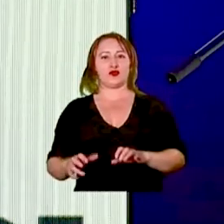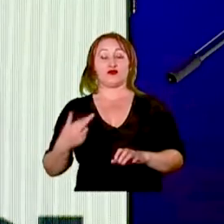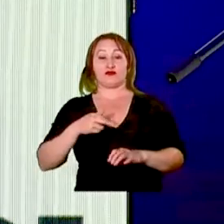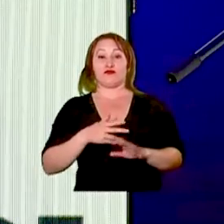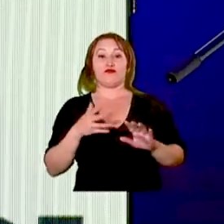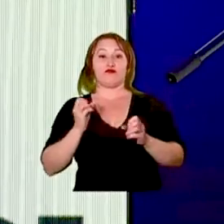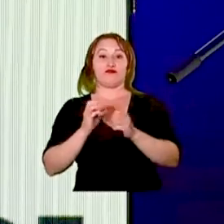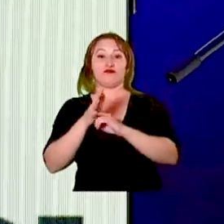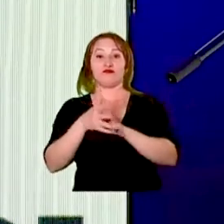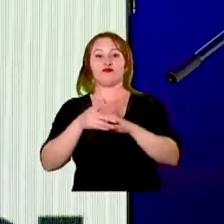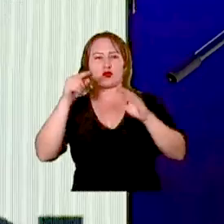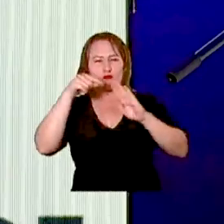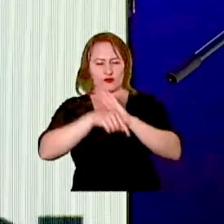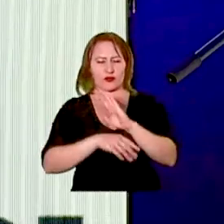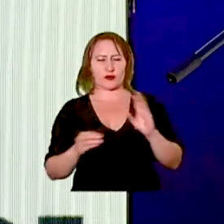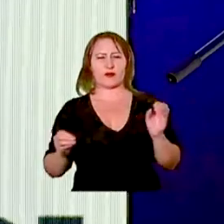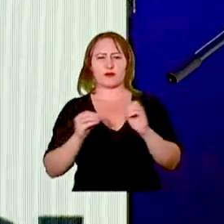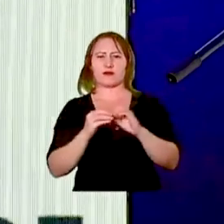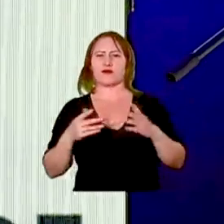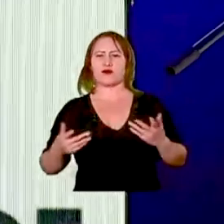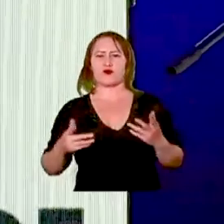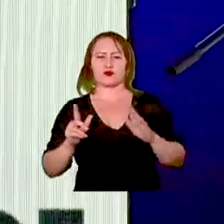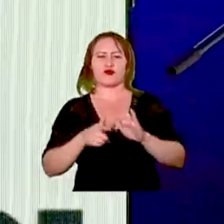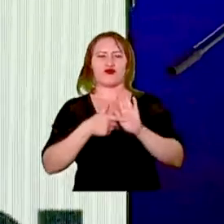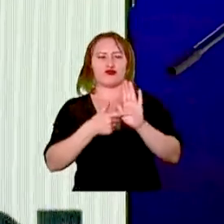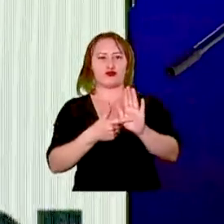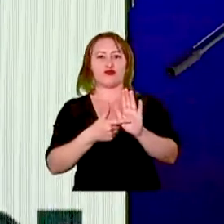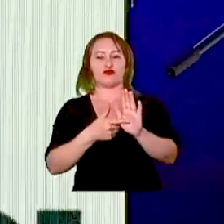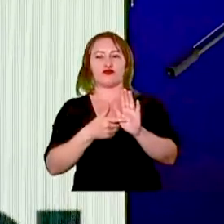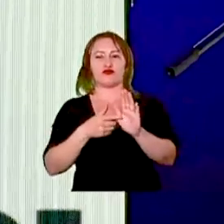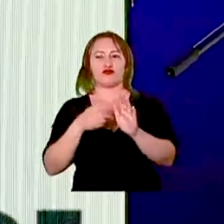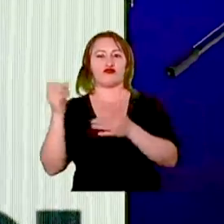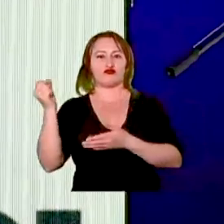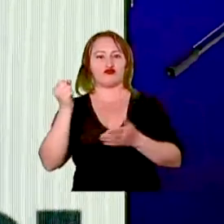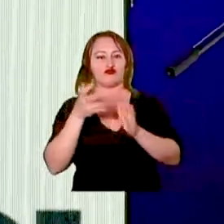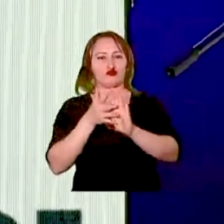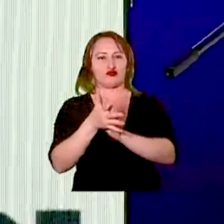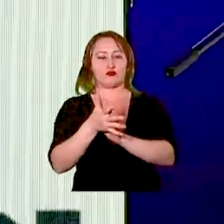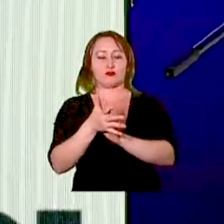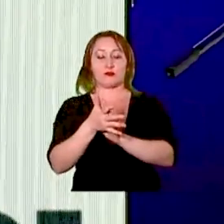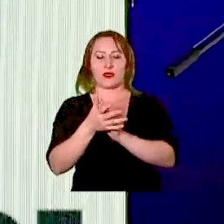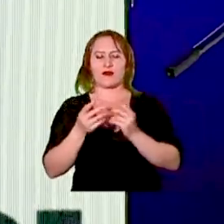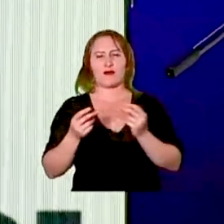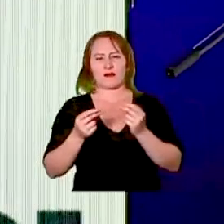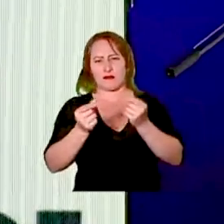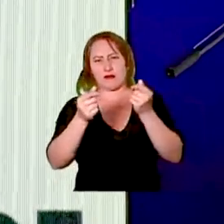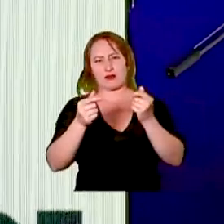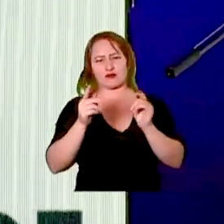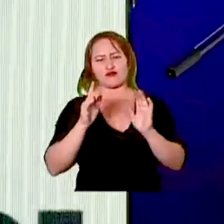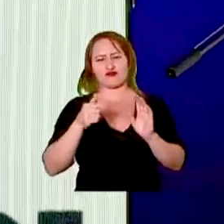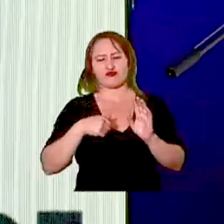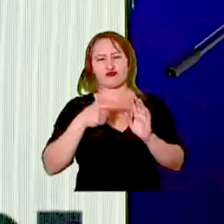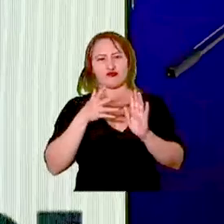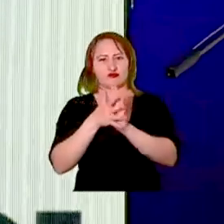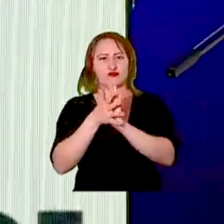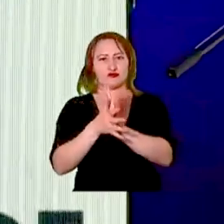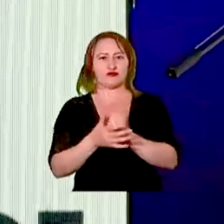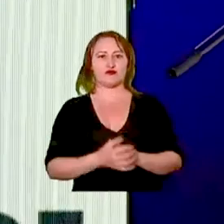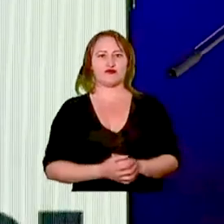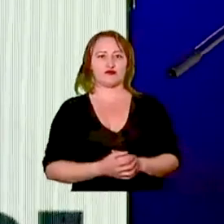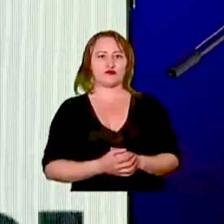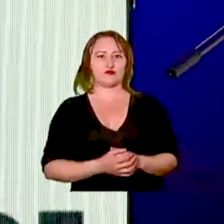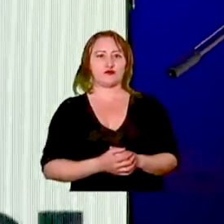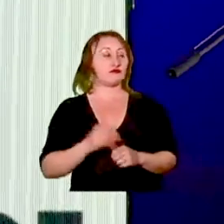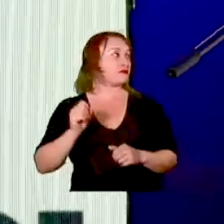mayor profundidad en toda la presentación de, esta rendición de cuentas y que rápidamente las voy a enunciar.